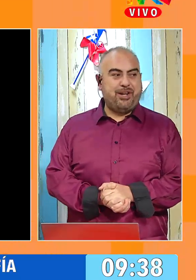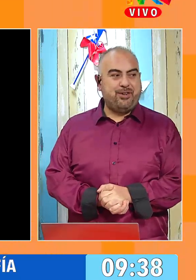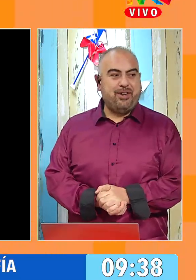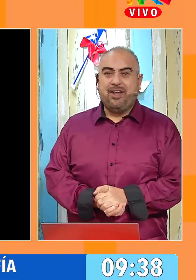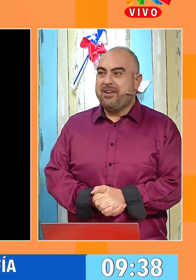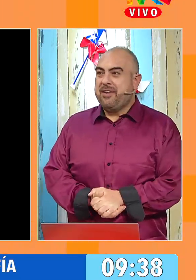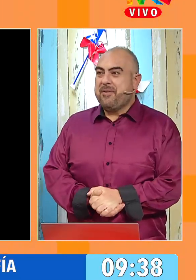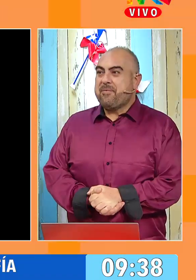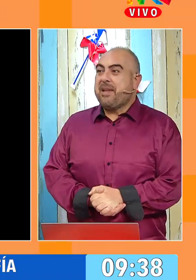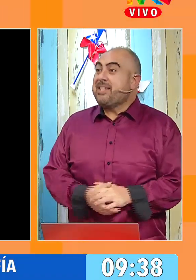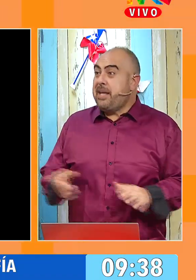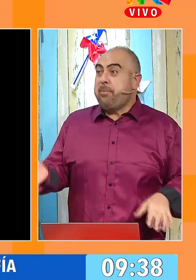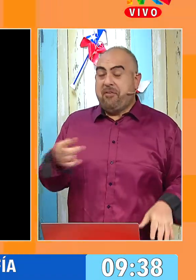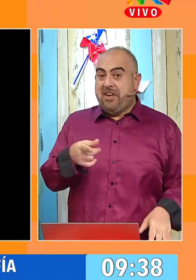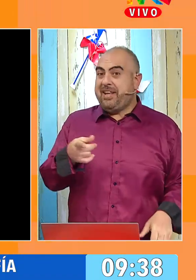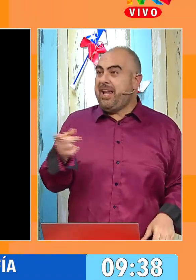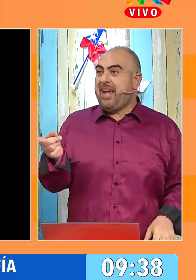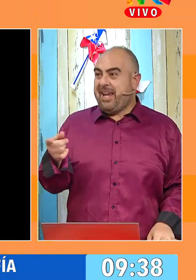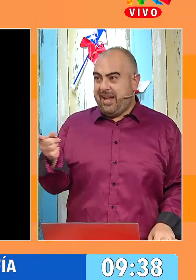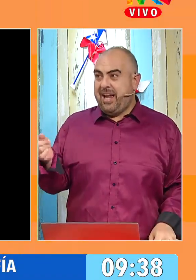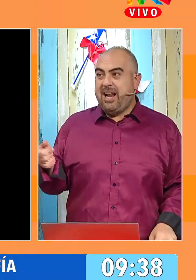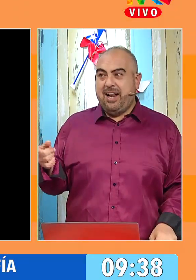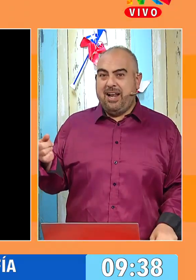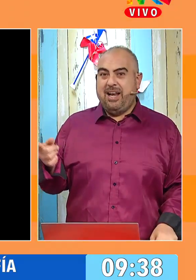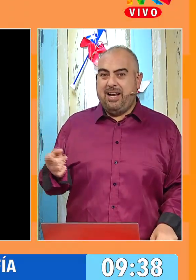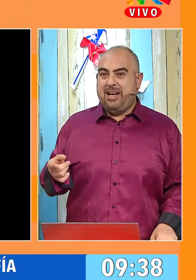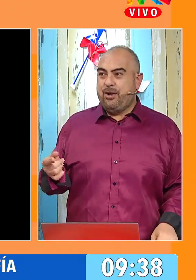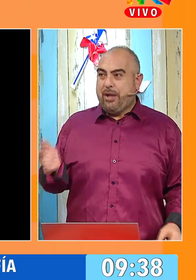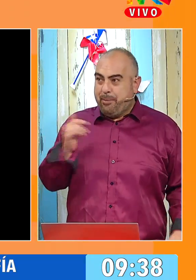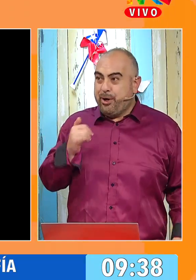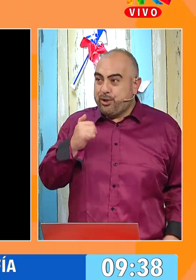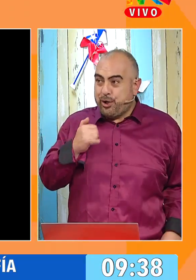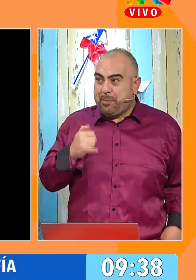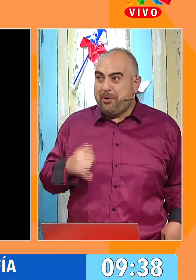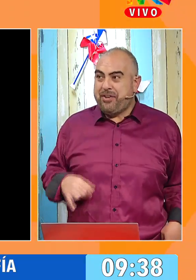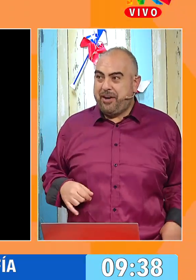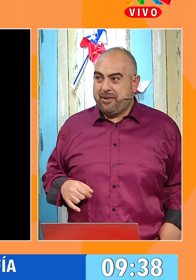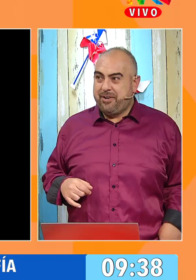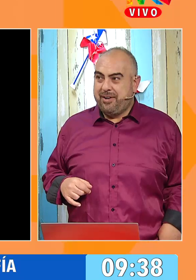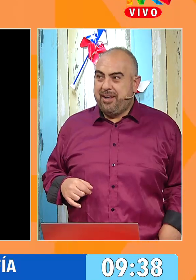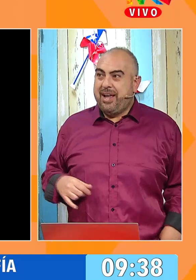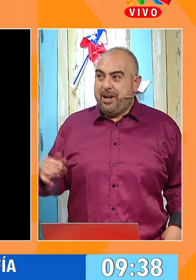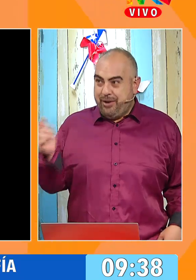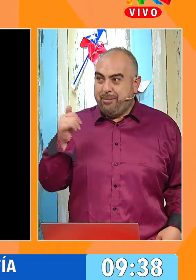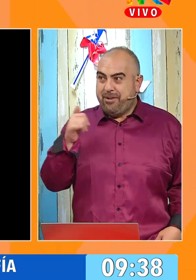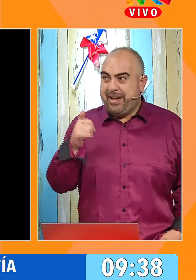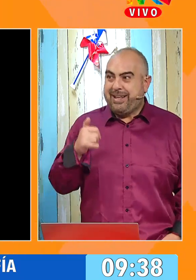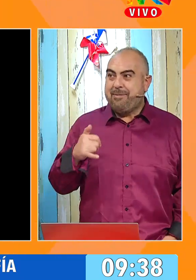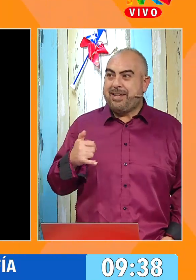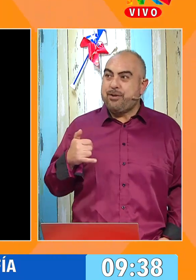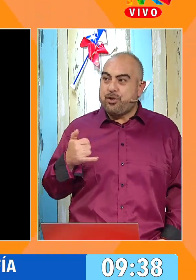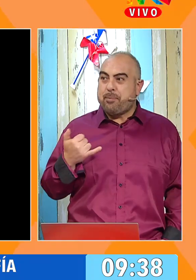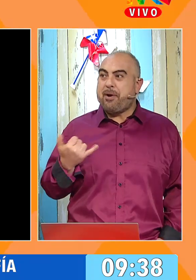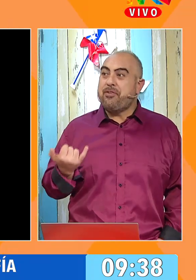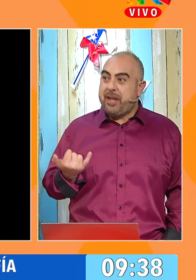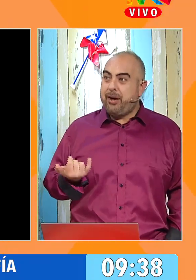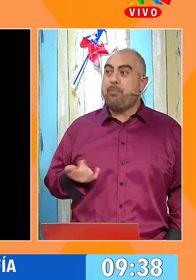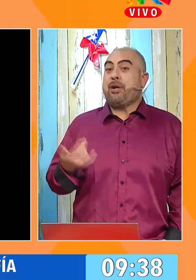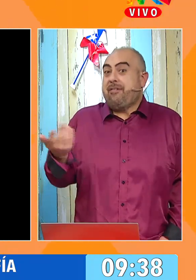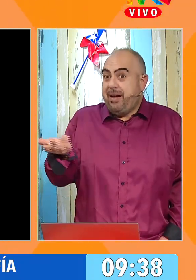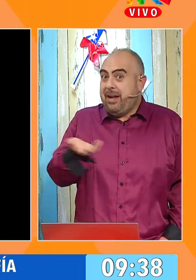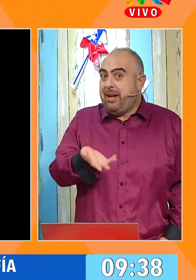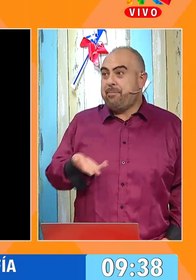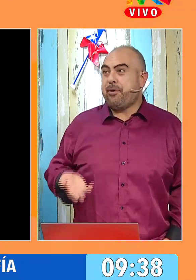Insólito, insólito. Estaba nuestra sección de Sí, pero fíjate que él nos llamó a nosotros para contarnos. Ah, ya. Él nos llamó directamente a nosotros para